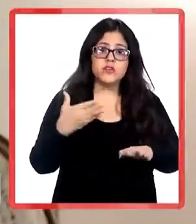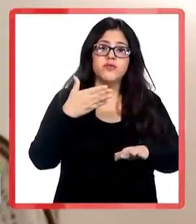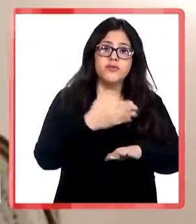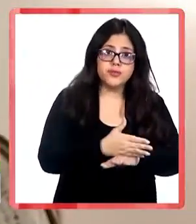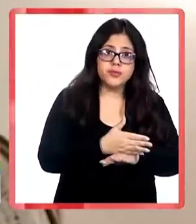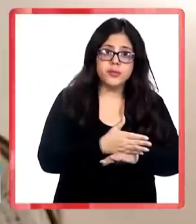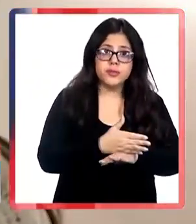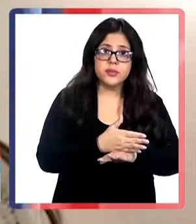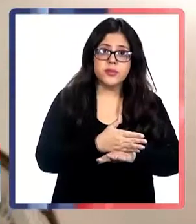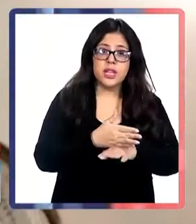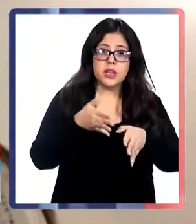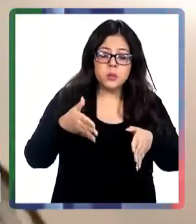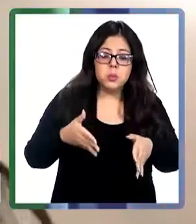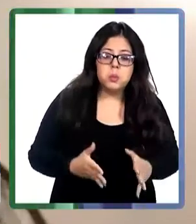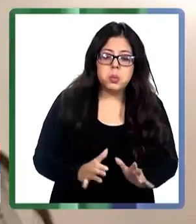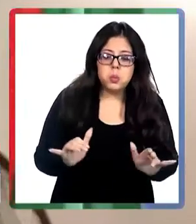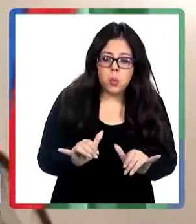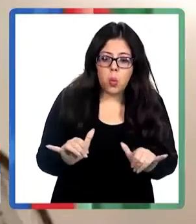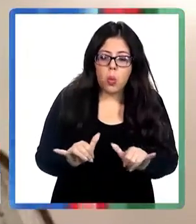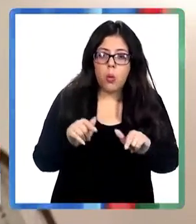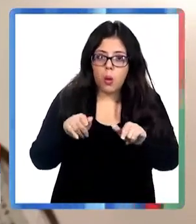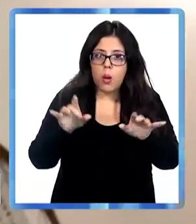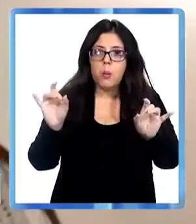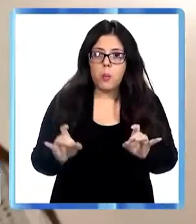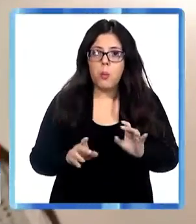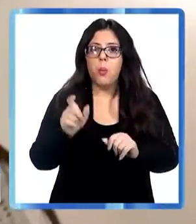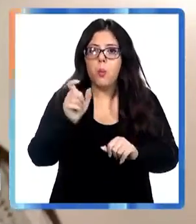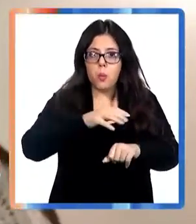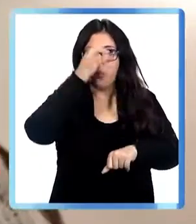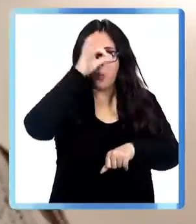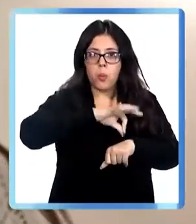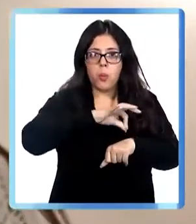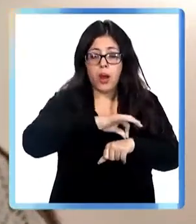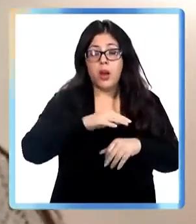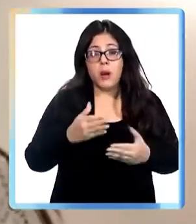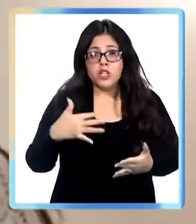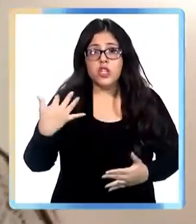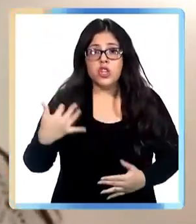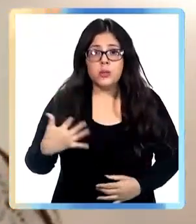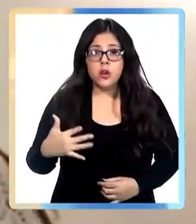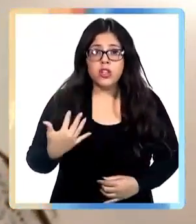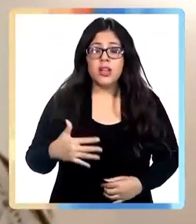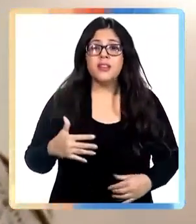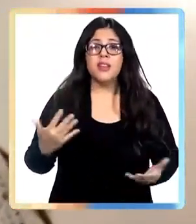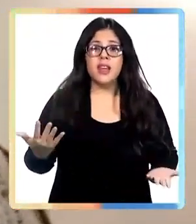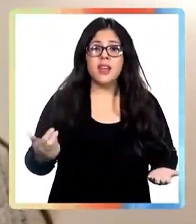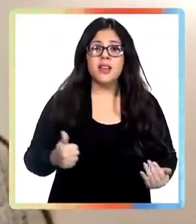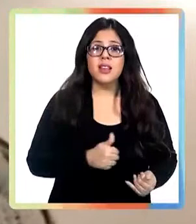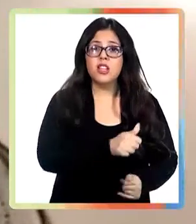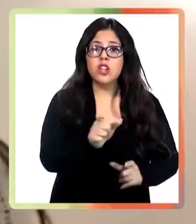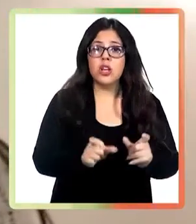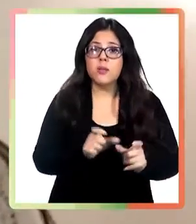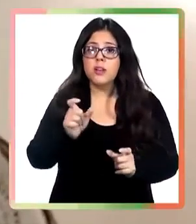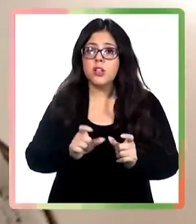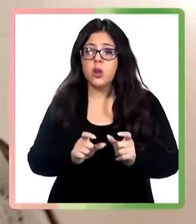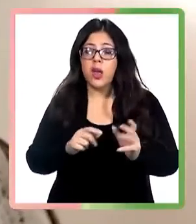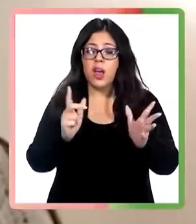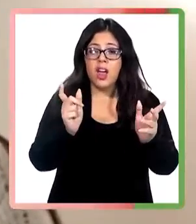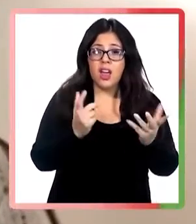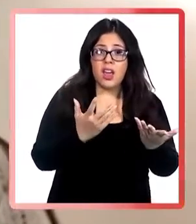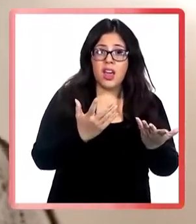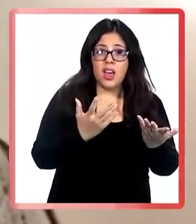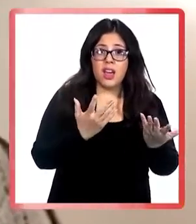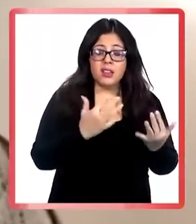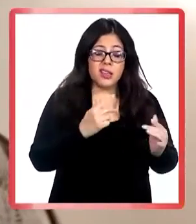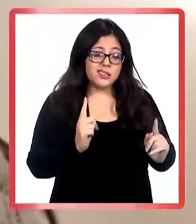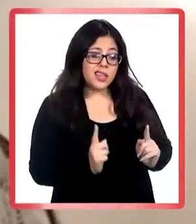de parto de ese recién nacido podría ser un potencial portador de la bacteria, y por eso es tan importante que absolutamente todos los que vayamos a tener contacto con